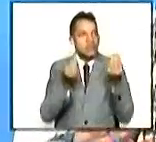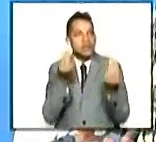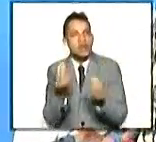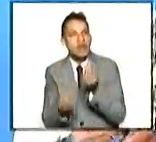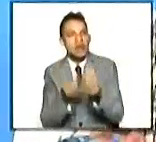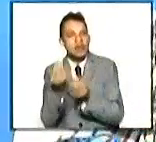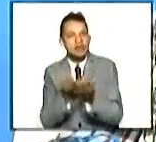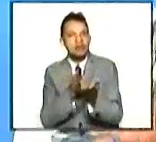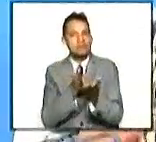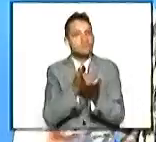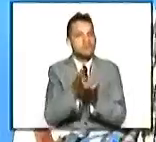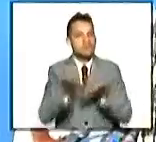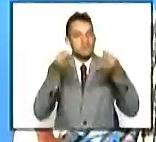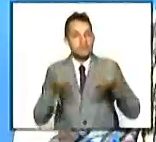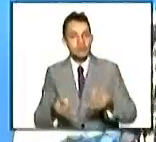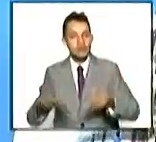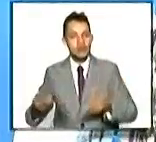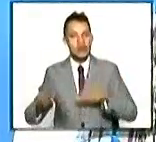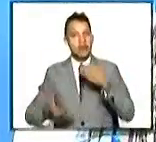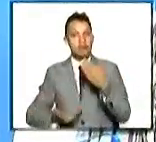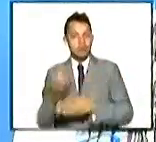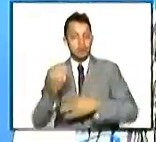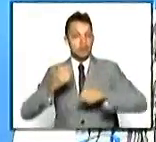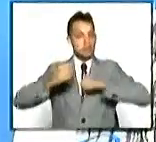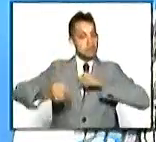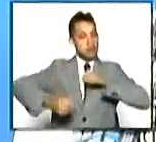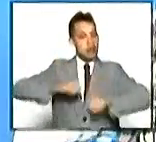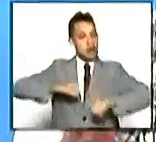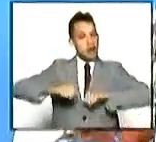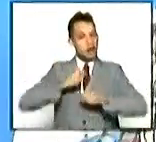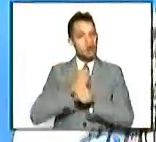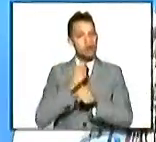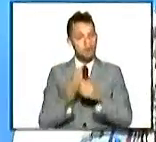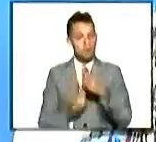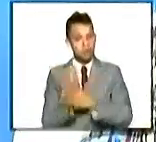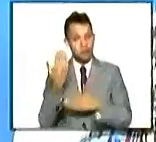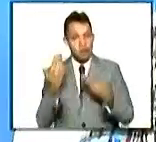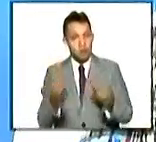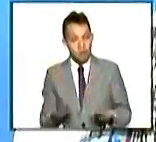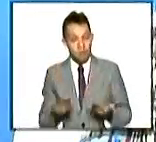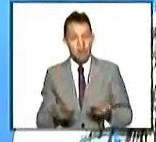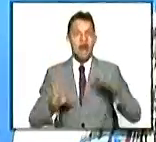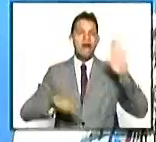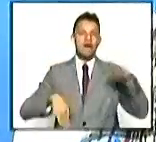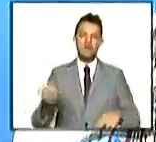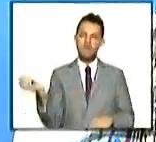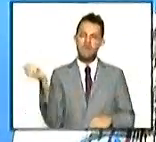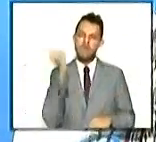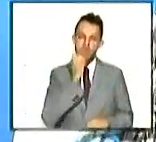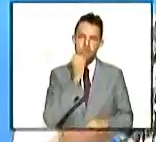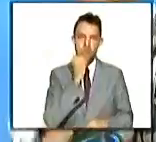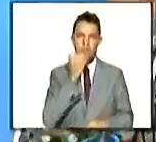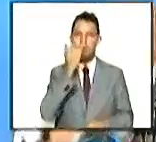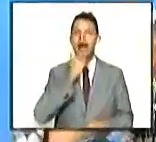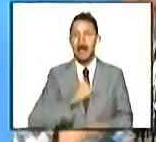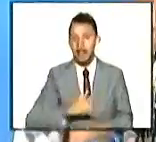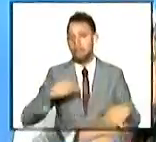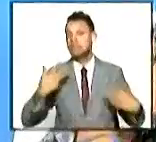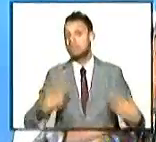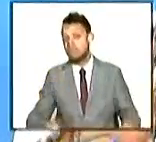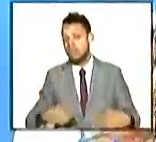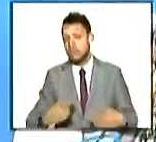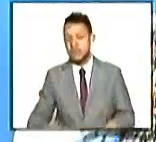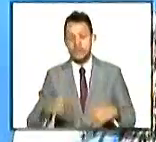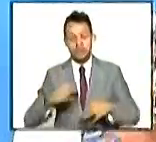este recorrido que nos toca, nos estamos comportando como mal. Así es que hay que ponerle la conciencia y